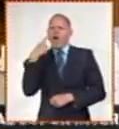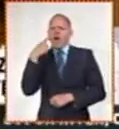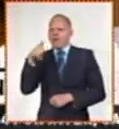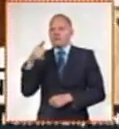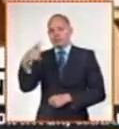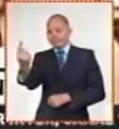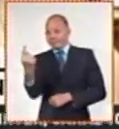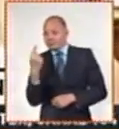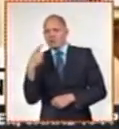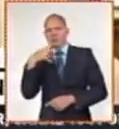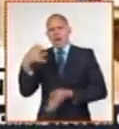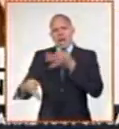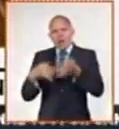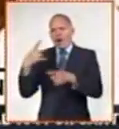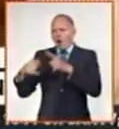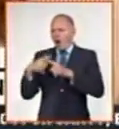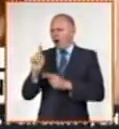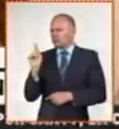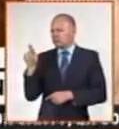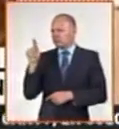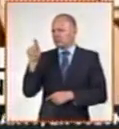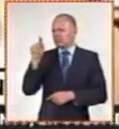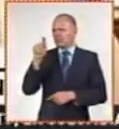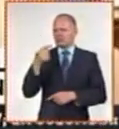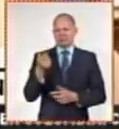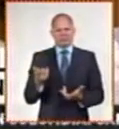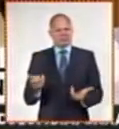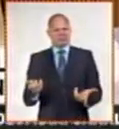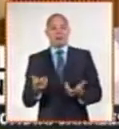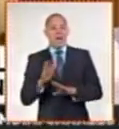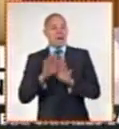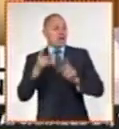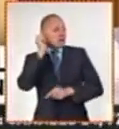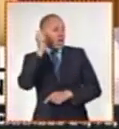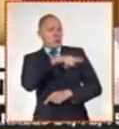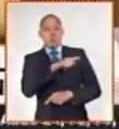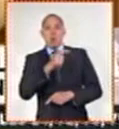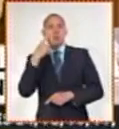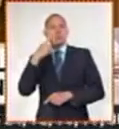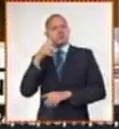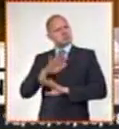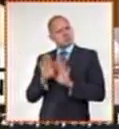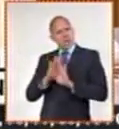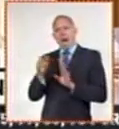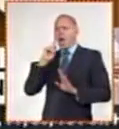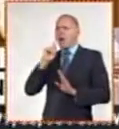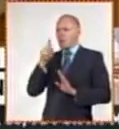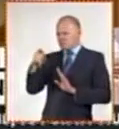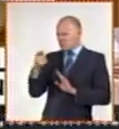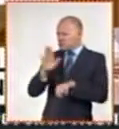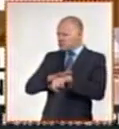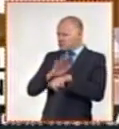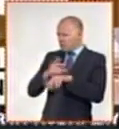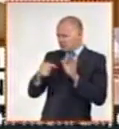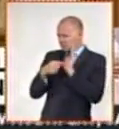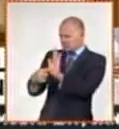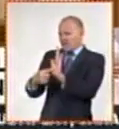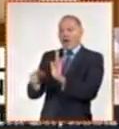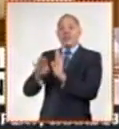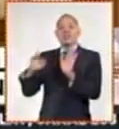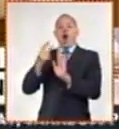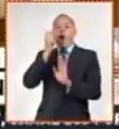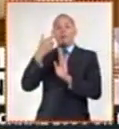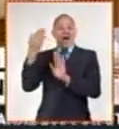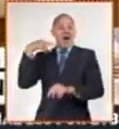Público Fiscal. La vicepresidenta hizo más que refutar las pruebas en su contra. Mostró los chats que prueban que José López, un exfuncionario detenido